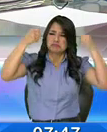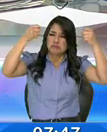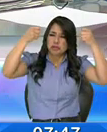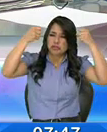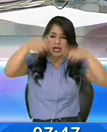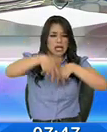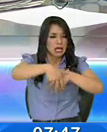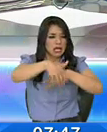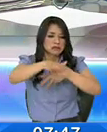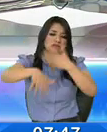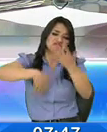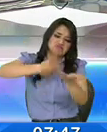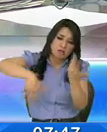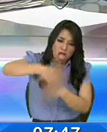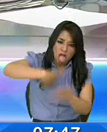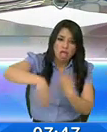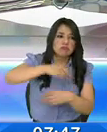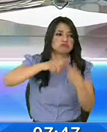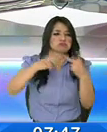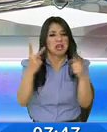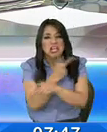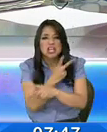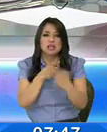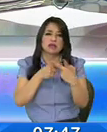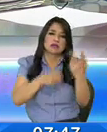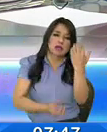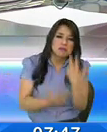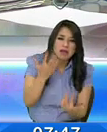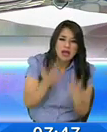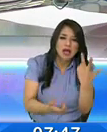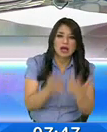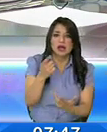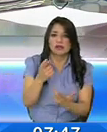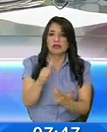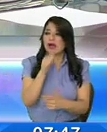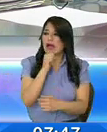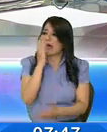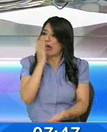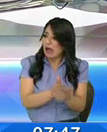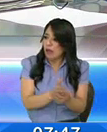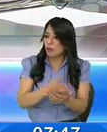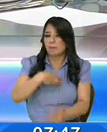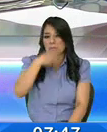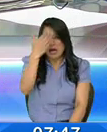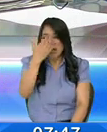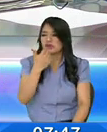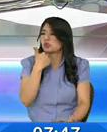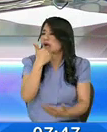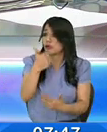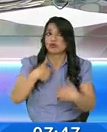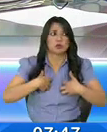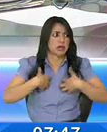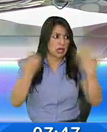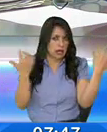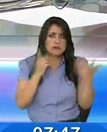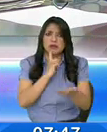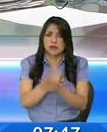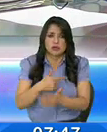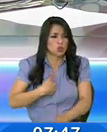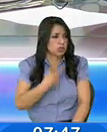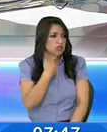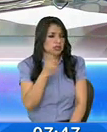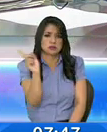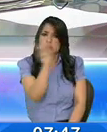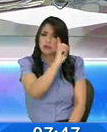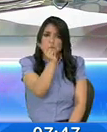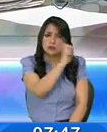devino en pantalla lismo en violencia dejó sin agua mató que nos dejó sin agua empató y reclamen todo esto porque yo dije yo no tengo